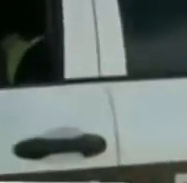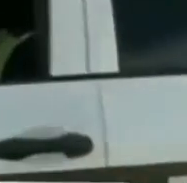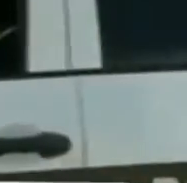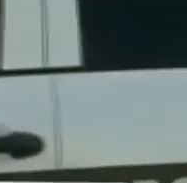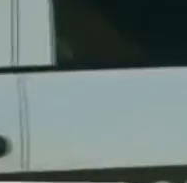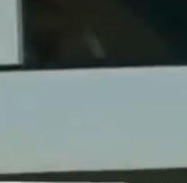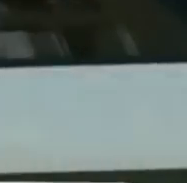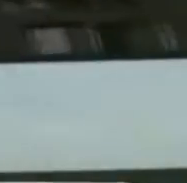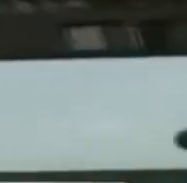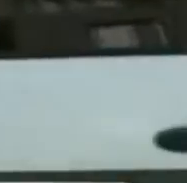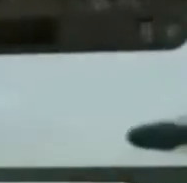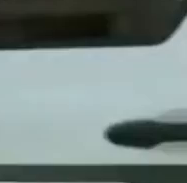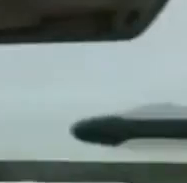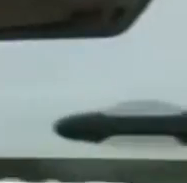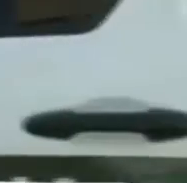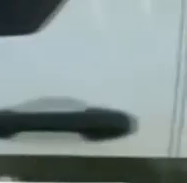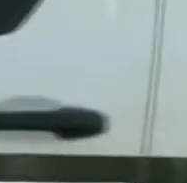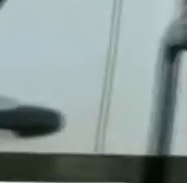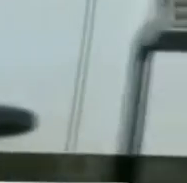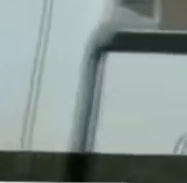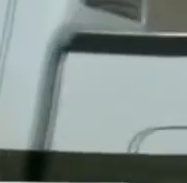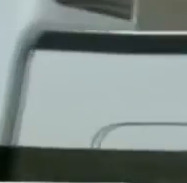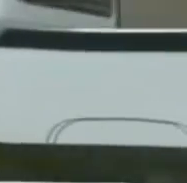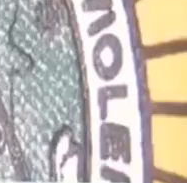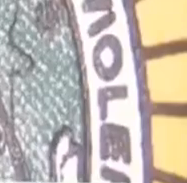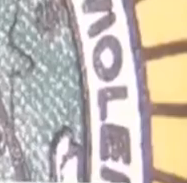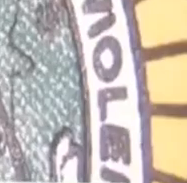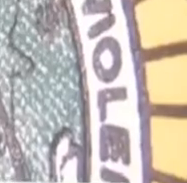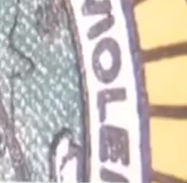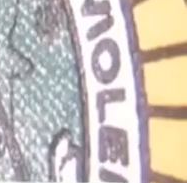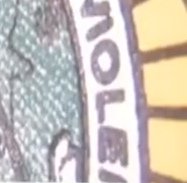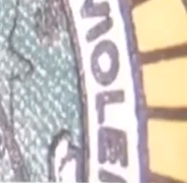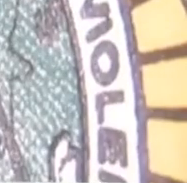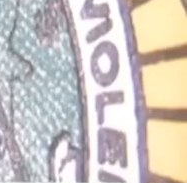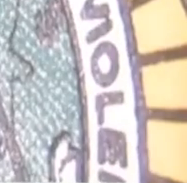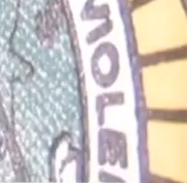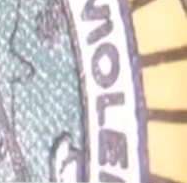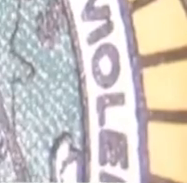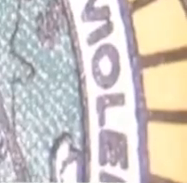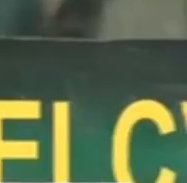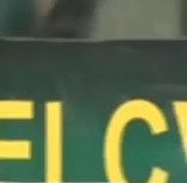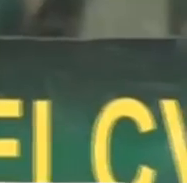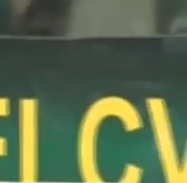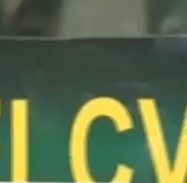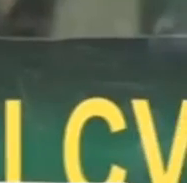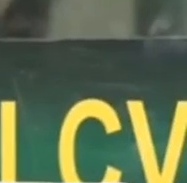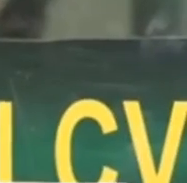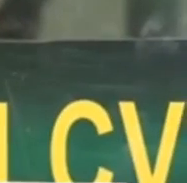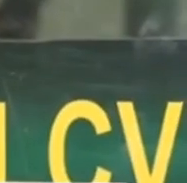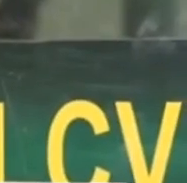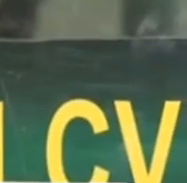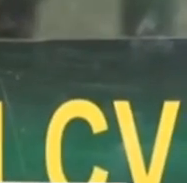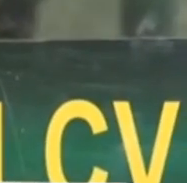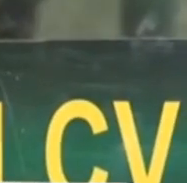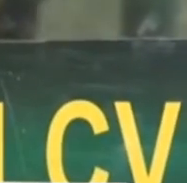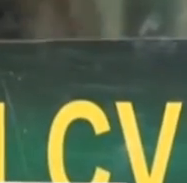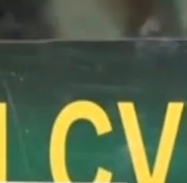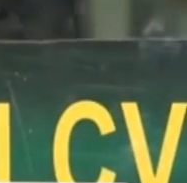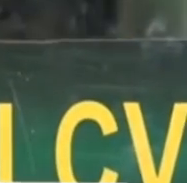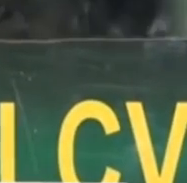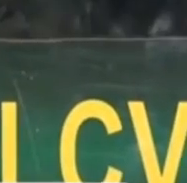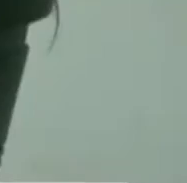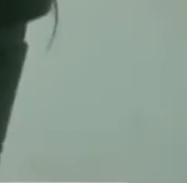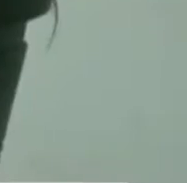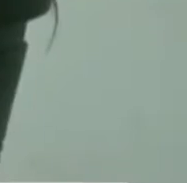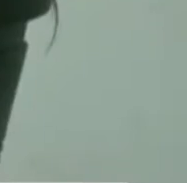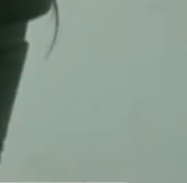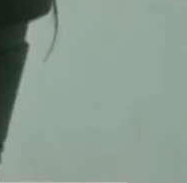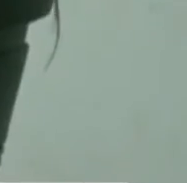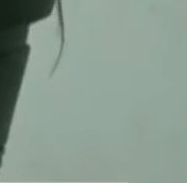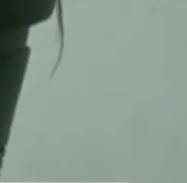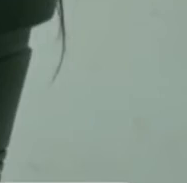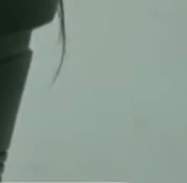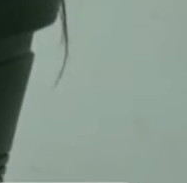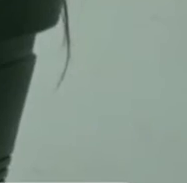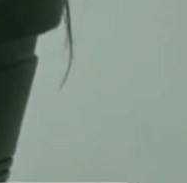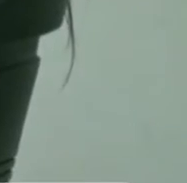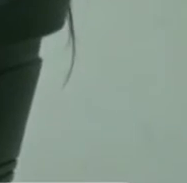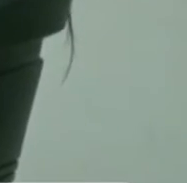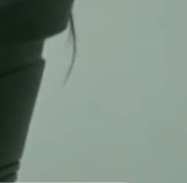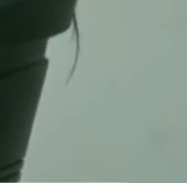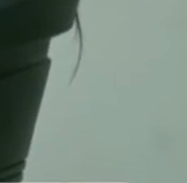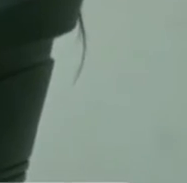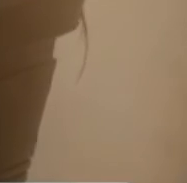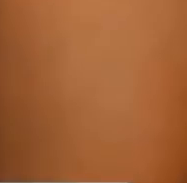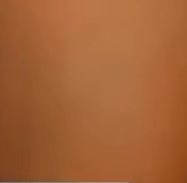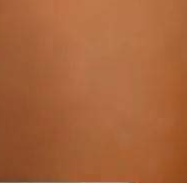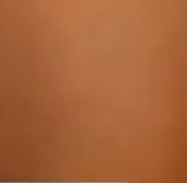año ocurrieron en zonas urbanas. El experto recomendó a todas las mujeres que denuncien cualquier hecho de violencia,